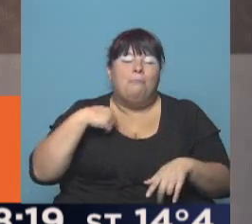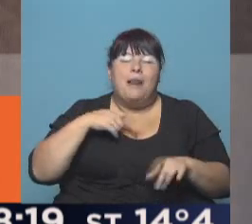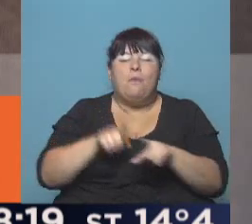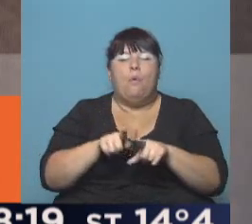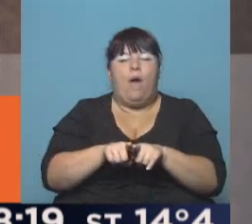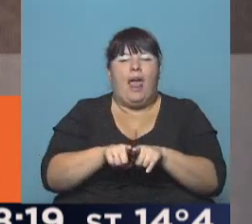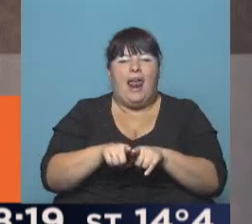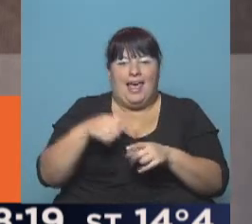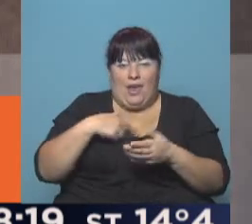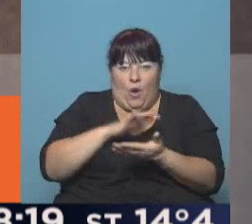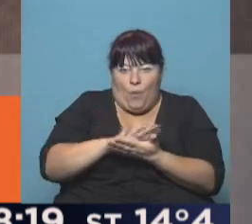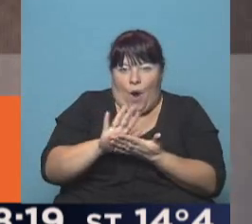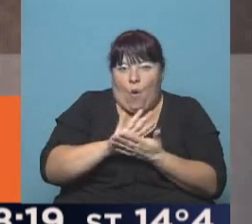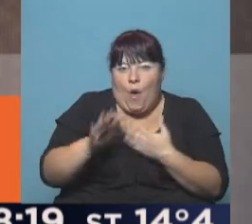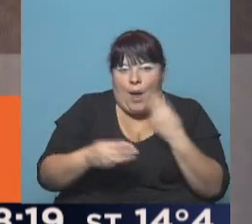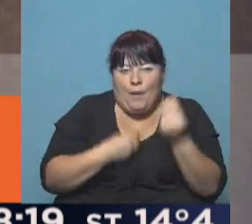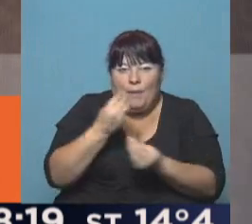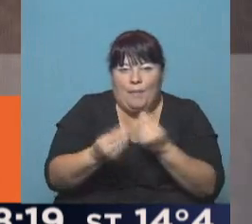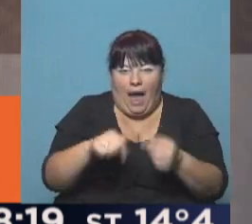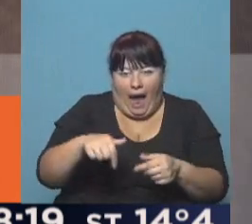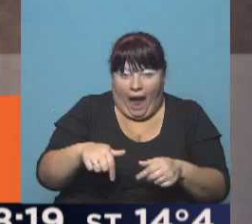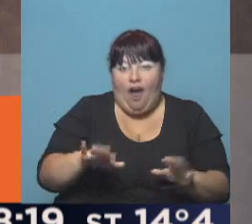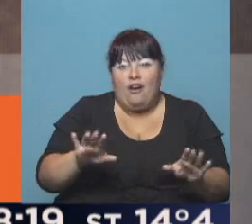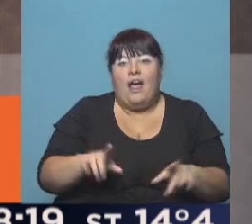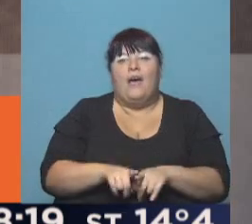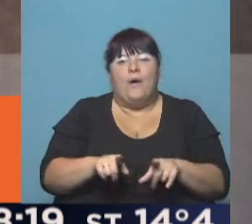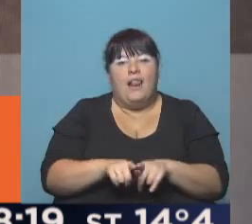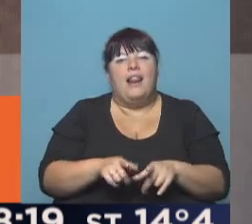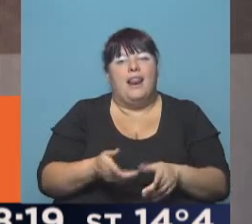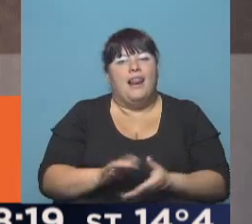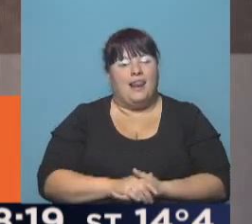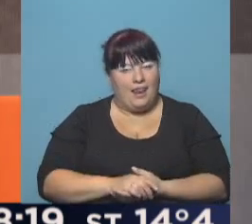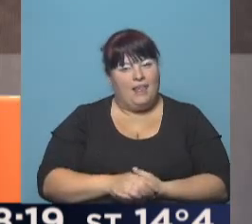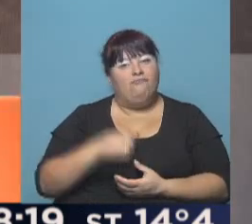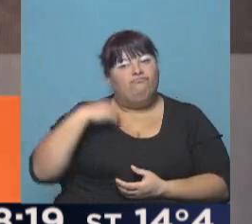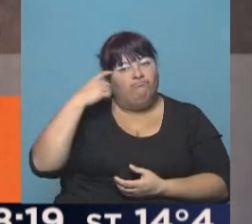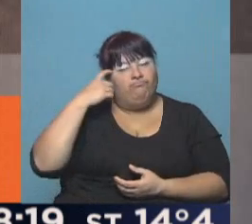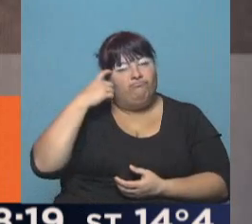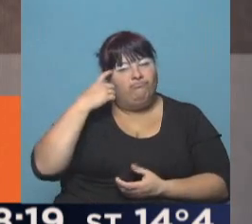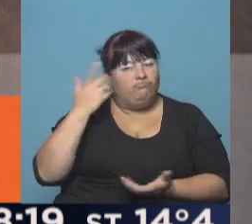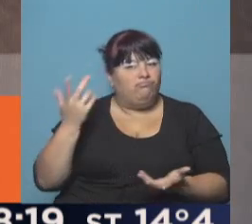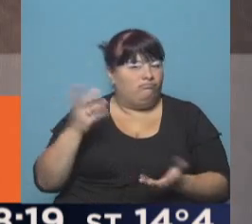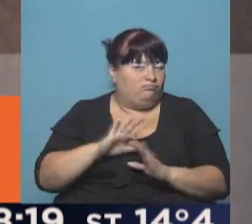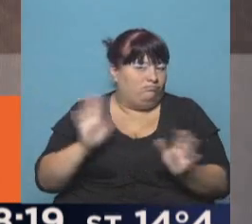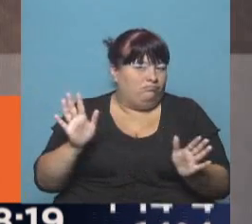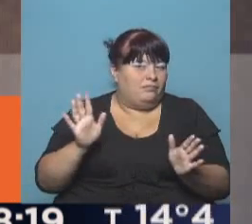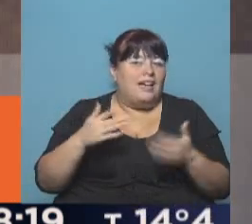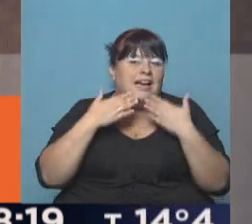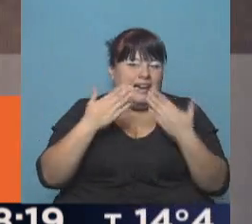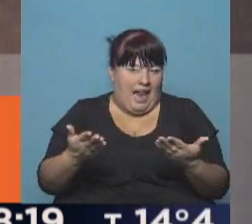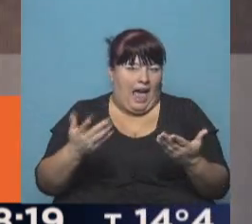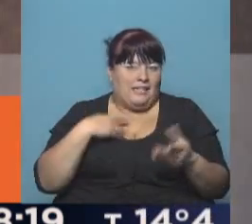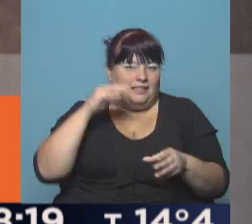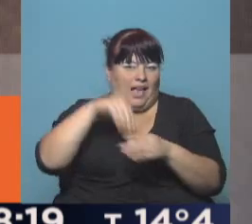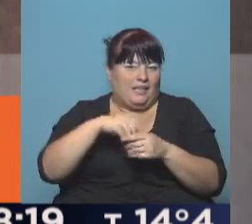estoy acercándome ahora en este momento me parece que agradezco